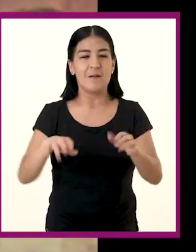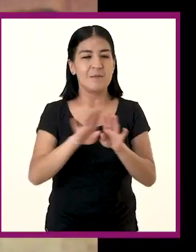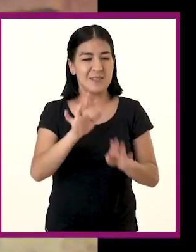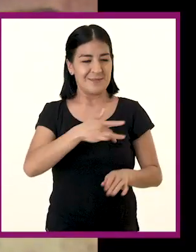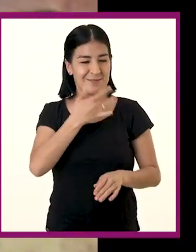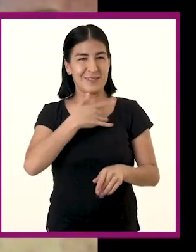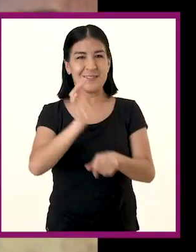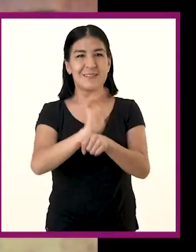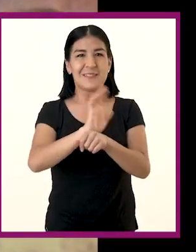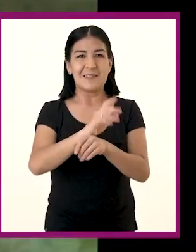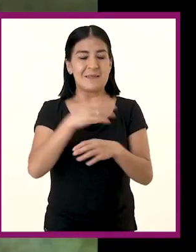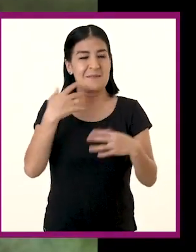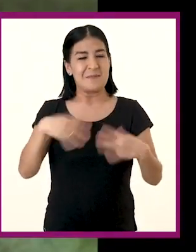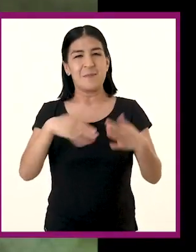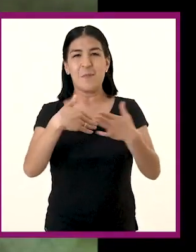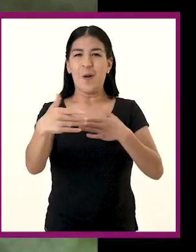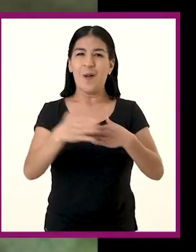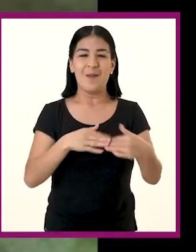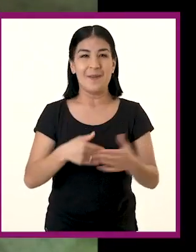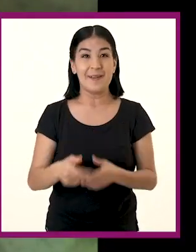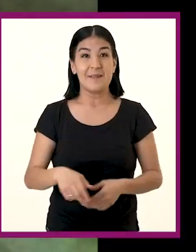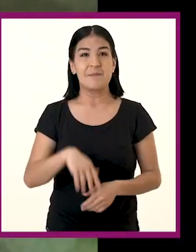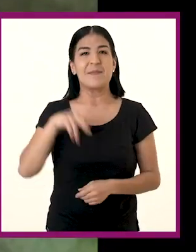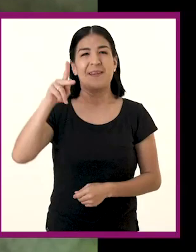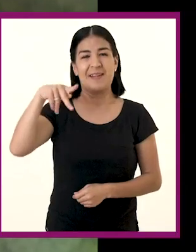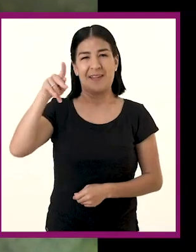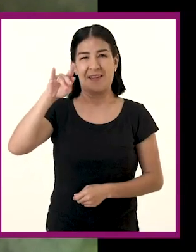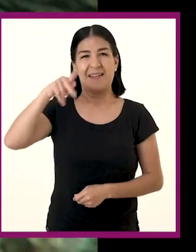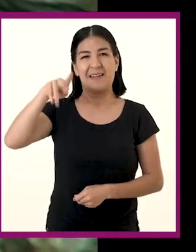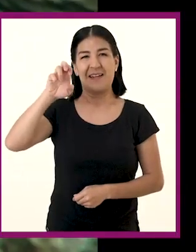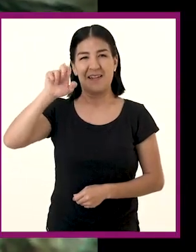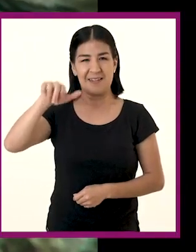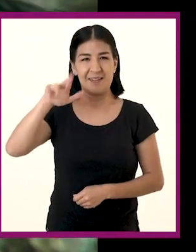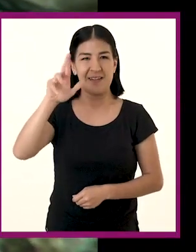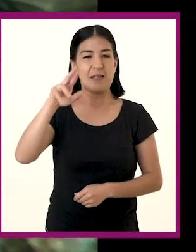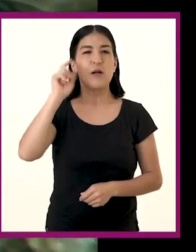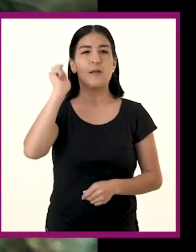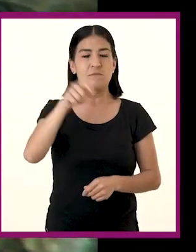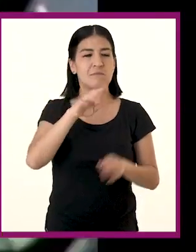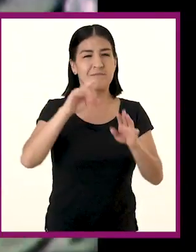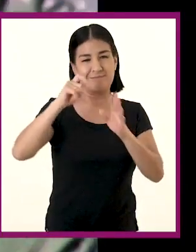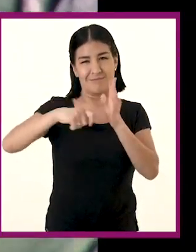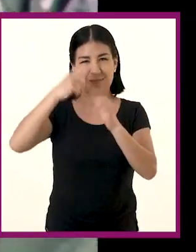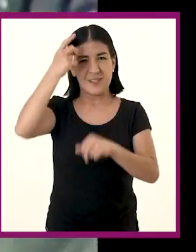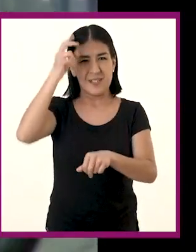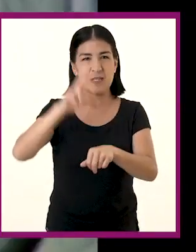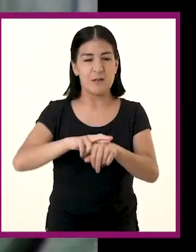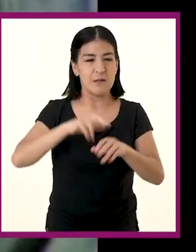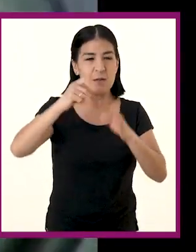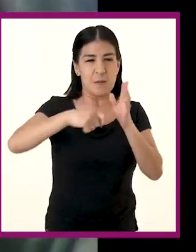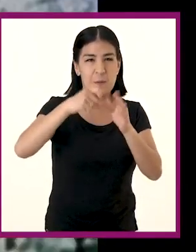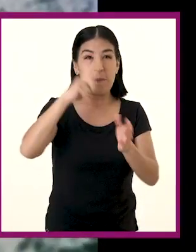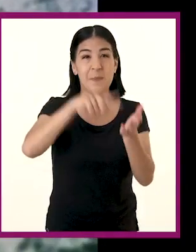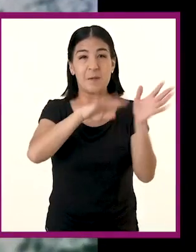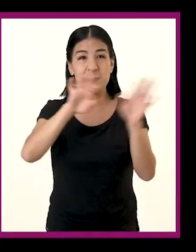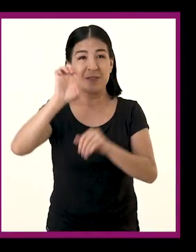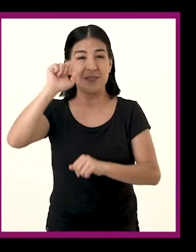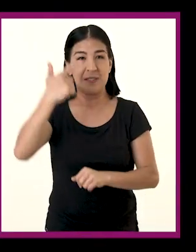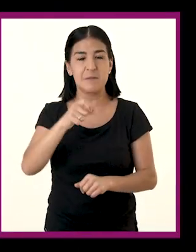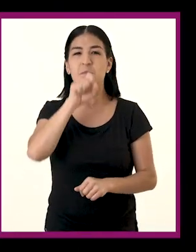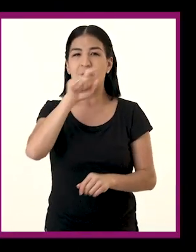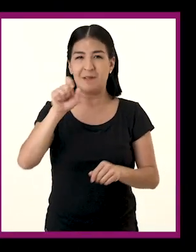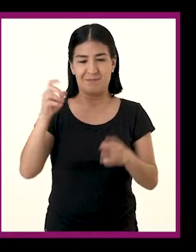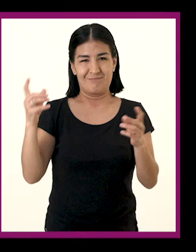obra maestra del cine experimental y de vanguardia. Kenneth Anger comenzó a filmar esta película en